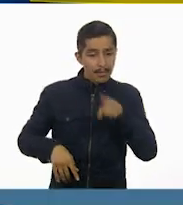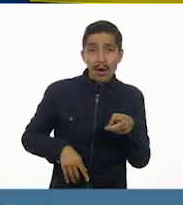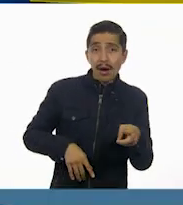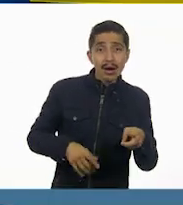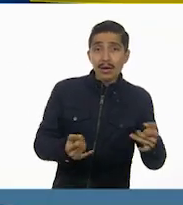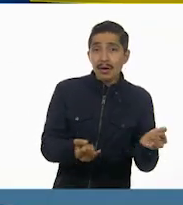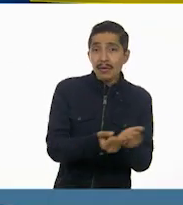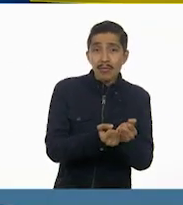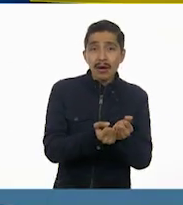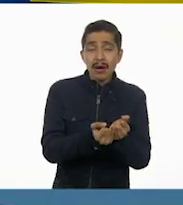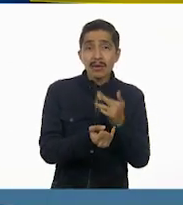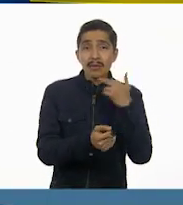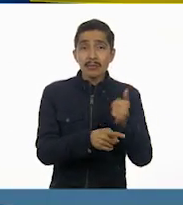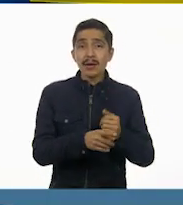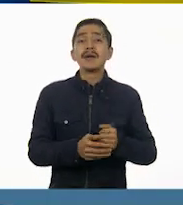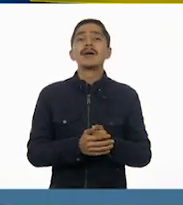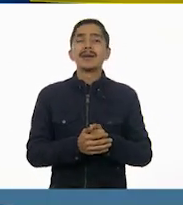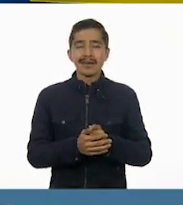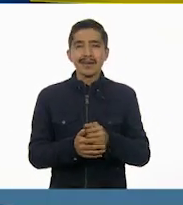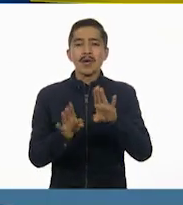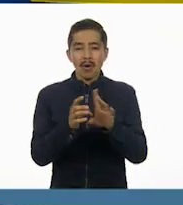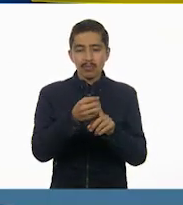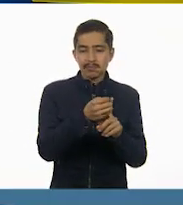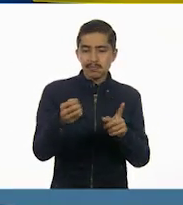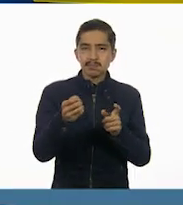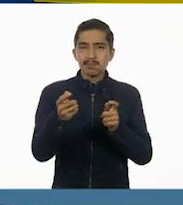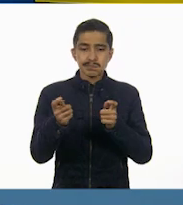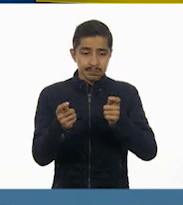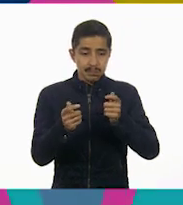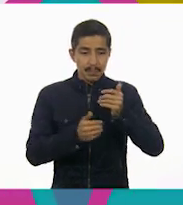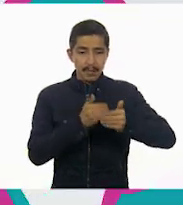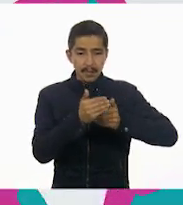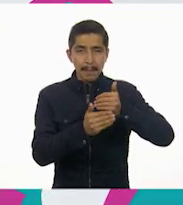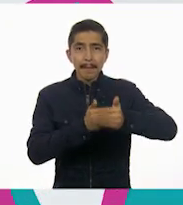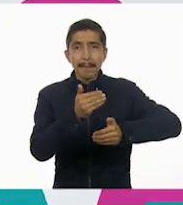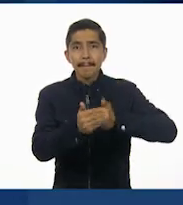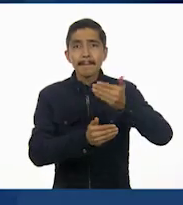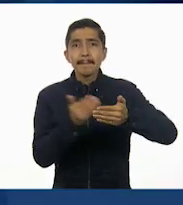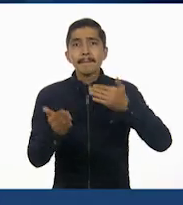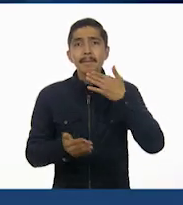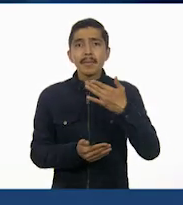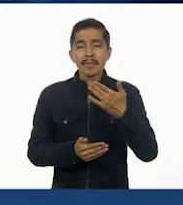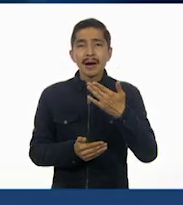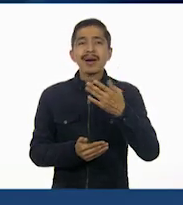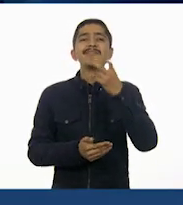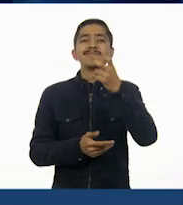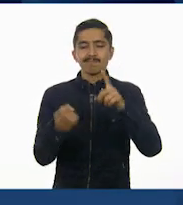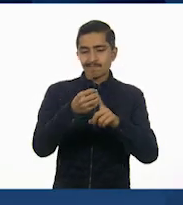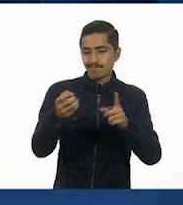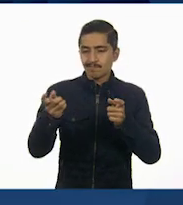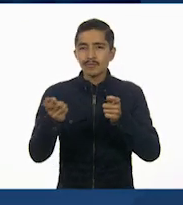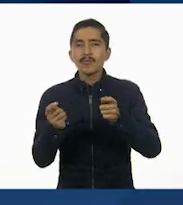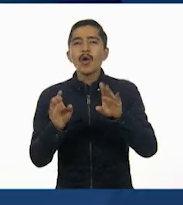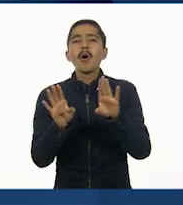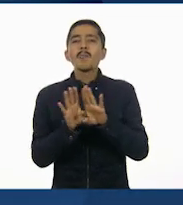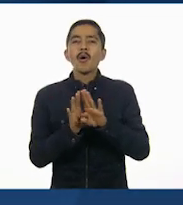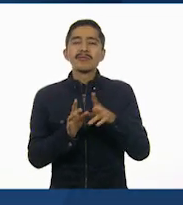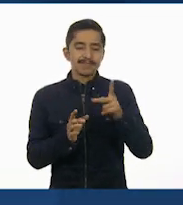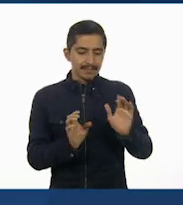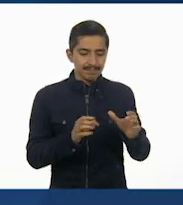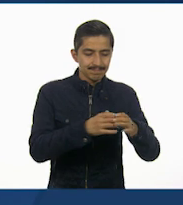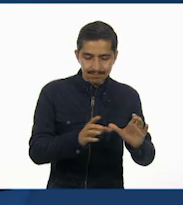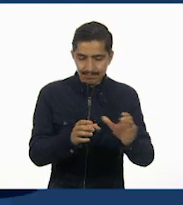es. Y conforme su organización va avanzando, se ven en la necesidad de organizarse por clases.